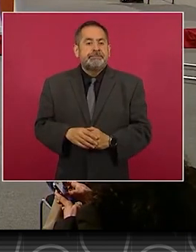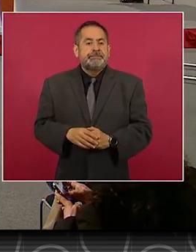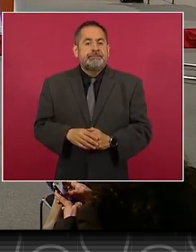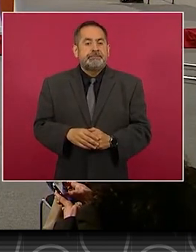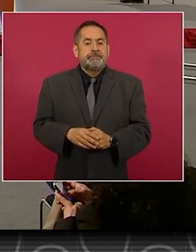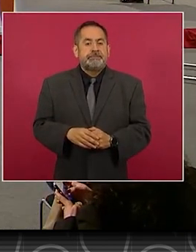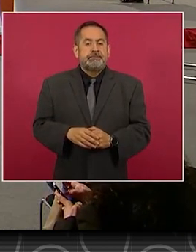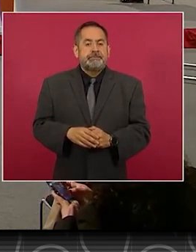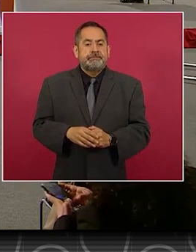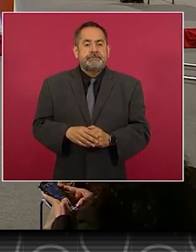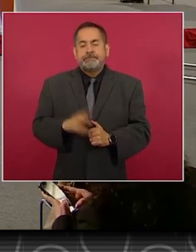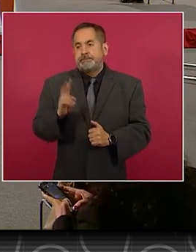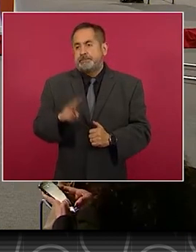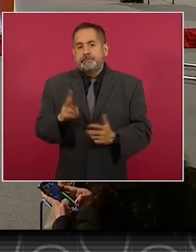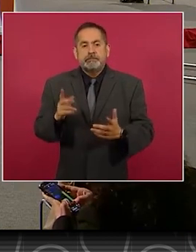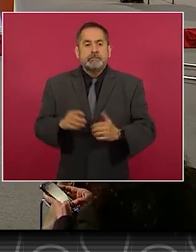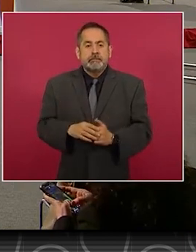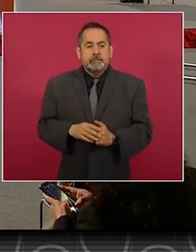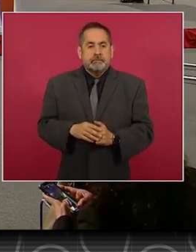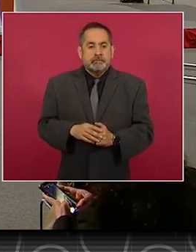Aquí, lamentablemente,